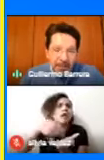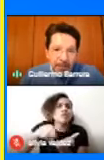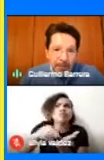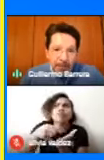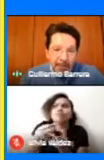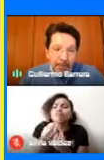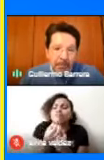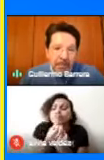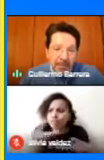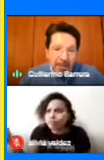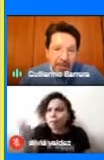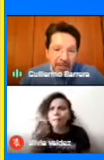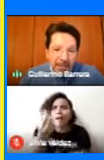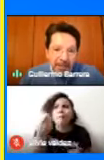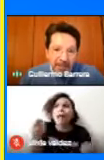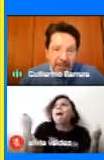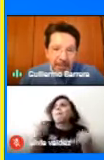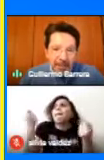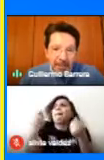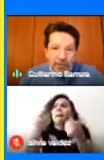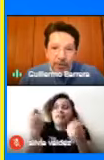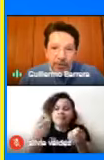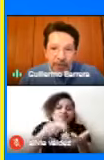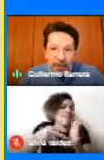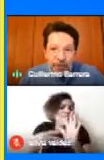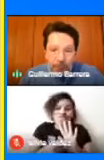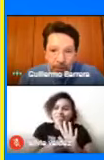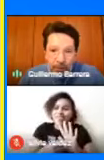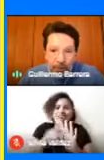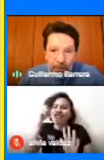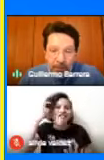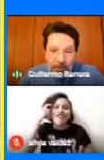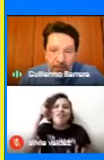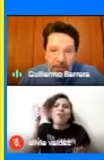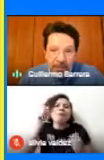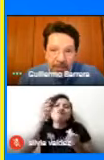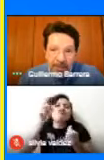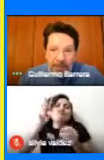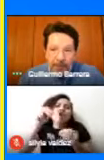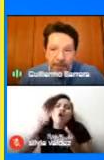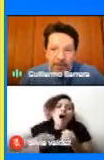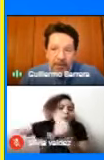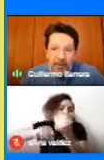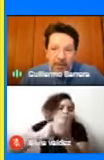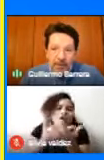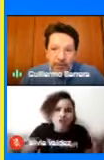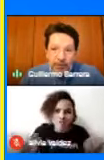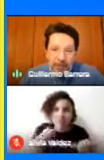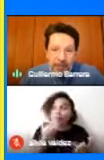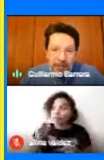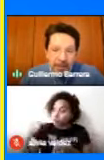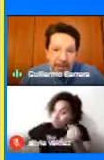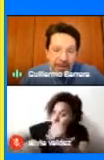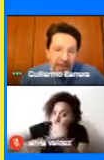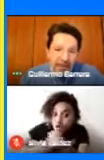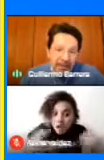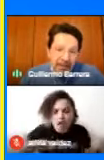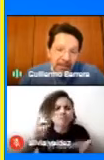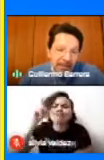de dinero para publicitarlas, quiere decir que son gobiernos poco colaborativos. Si fueran colaborativos, no tienen